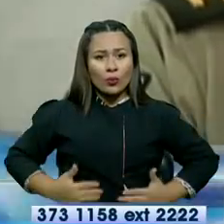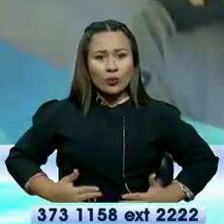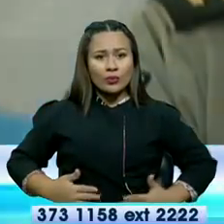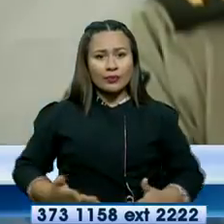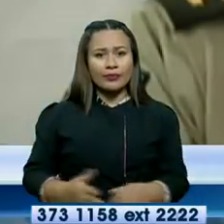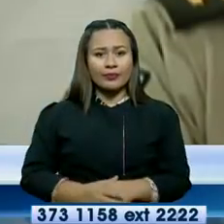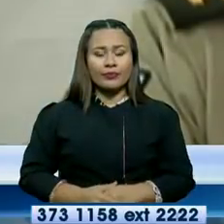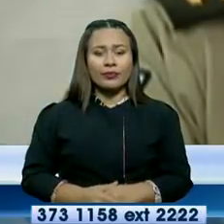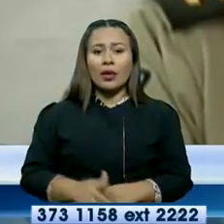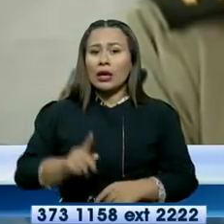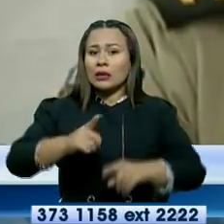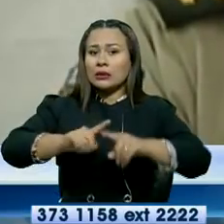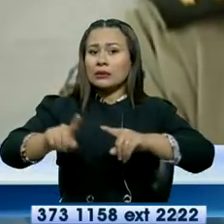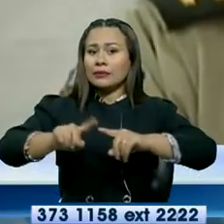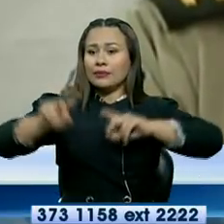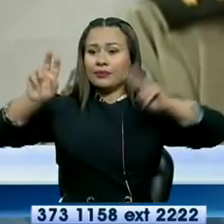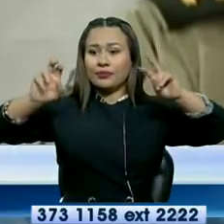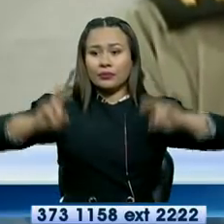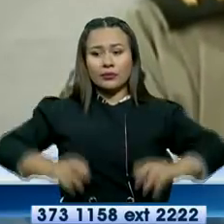estupro, entre otras